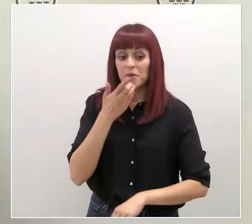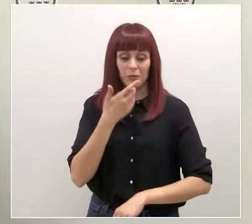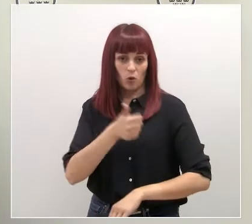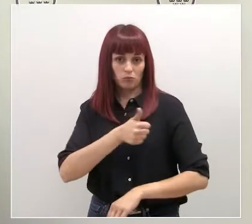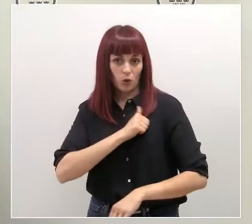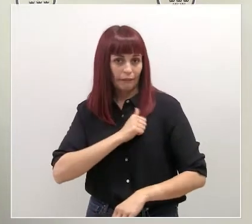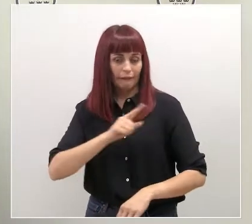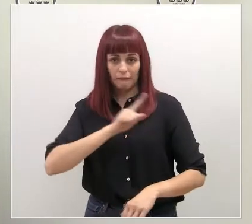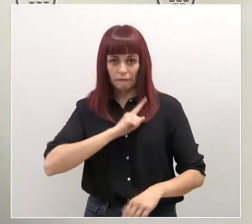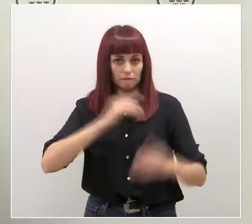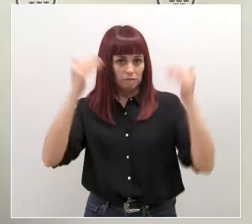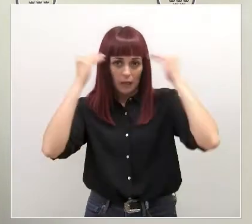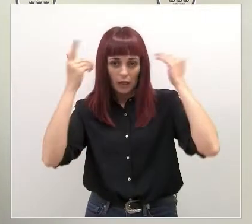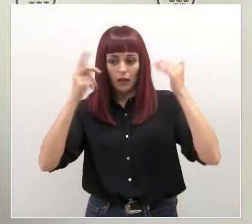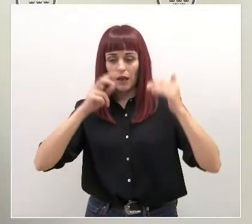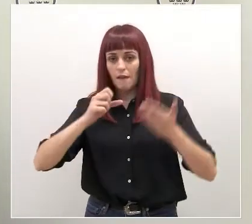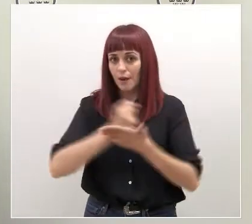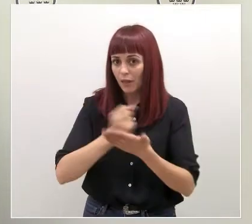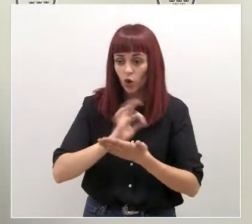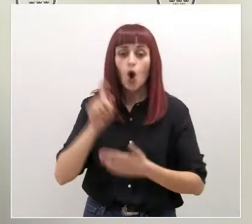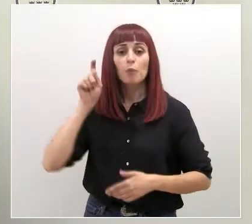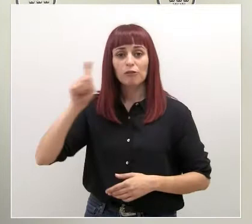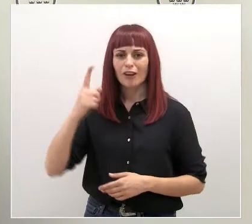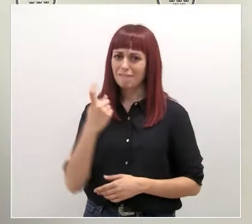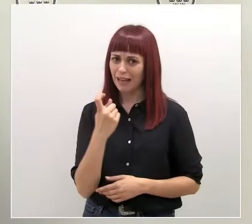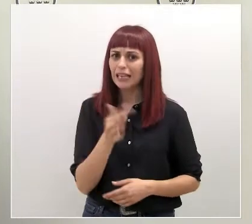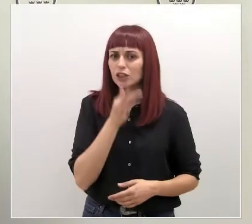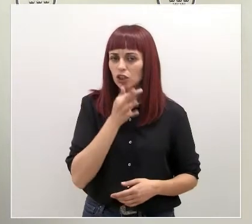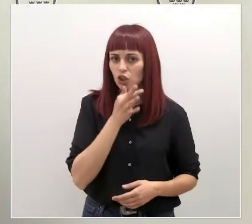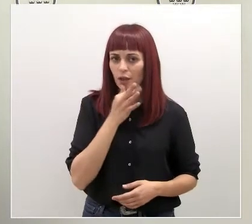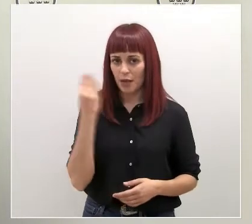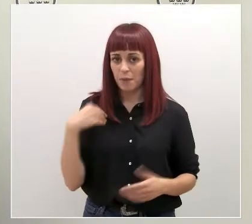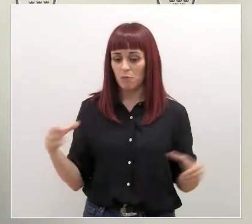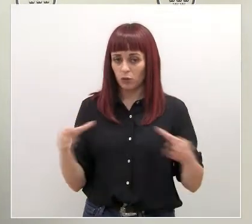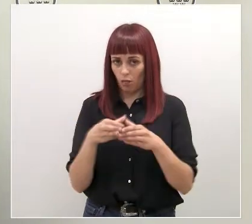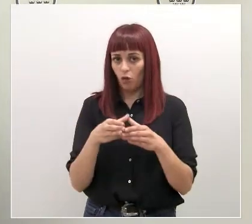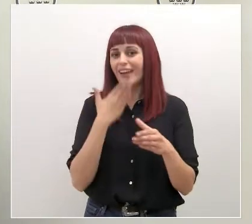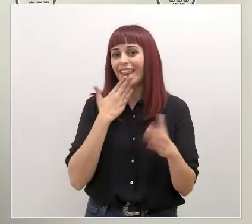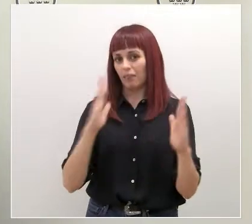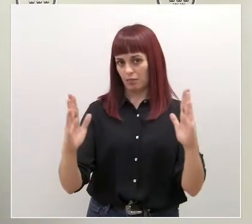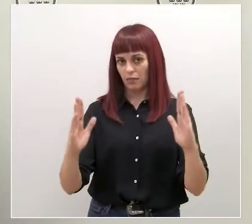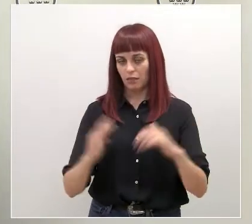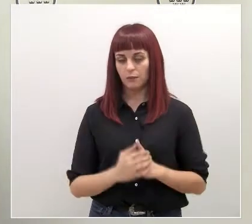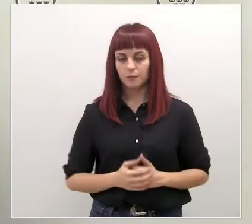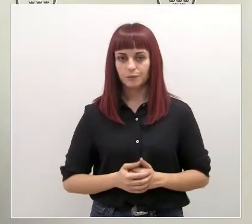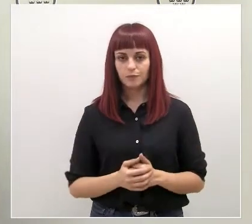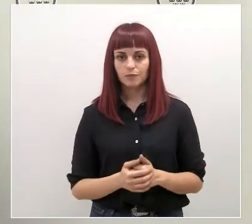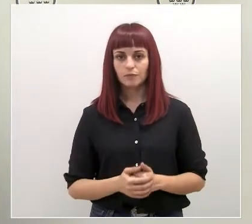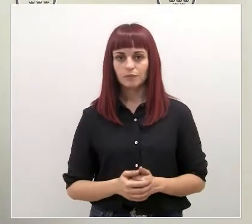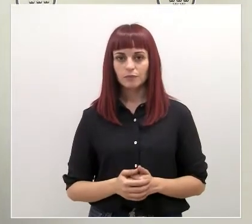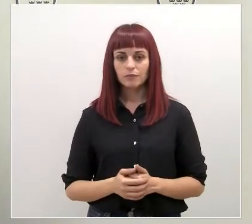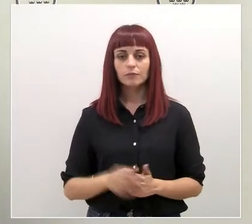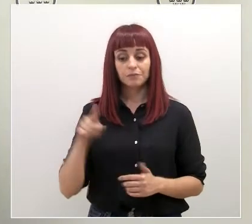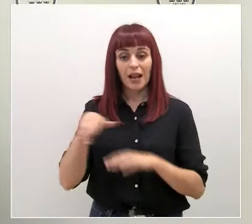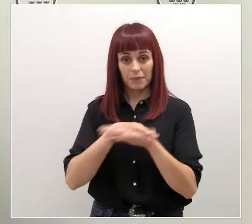seguridad, farmacéuticos o docentes que faltan por vacunar en esa franja de edad. Hemos puesto en conocimiento